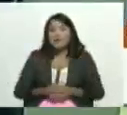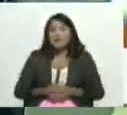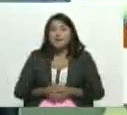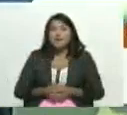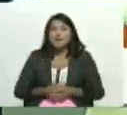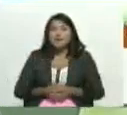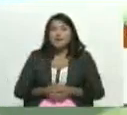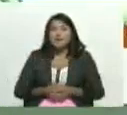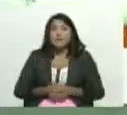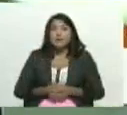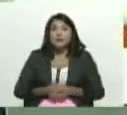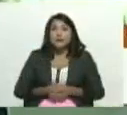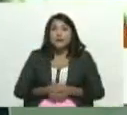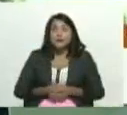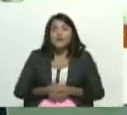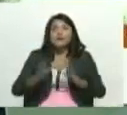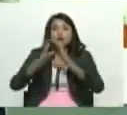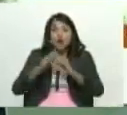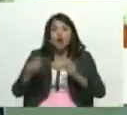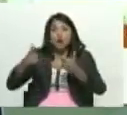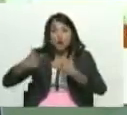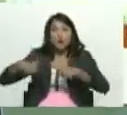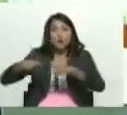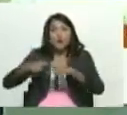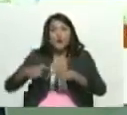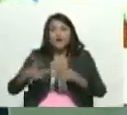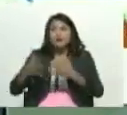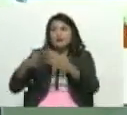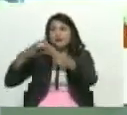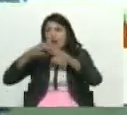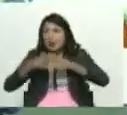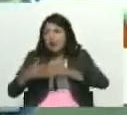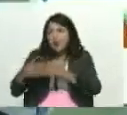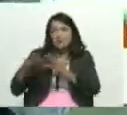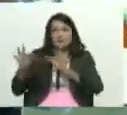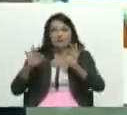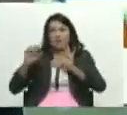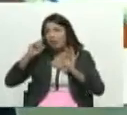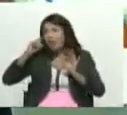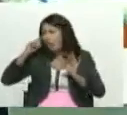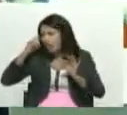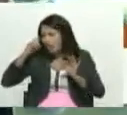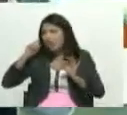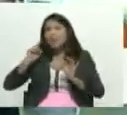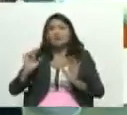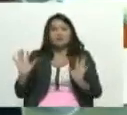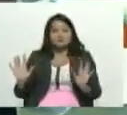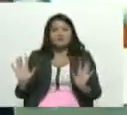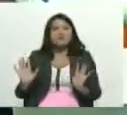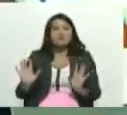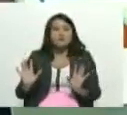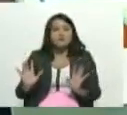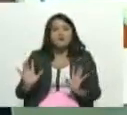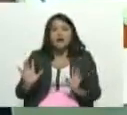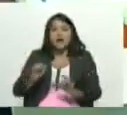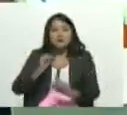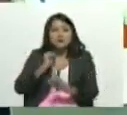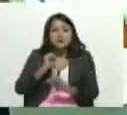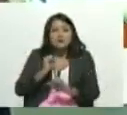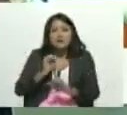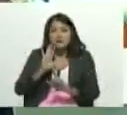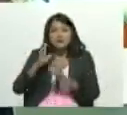benignare de todos lados de que el Imperio se prepare en su locuras asesina que no puede ser otra